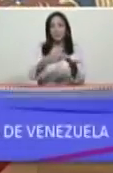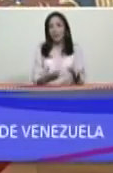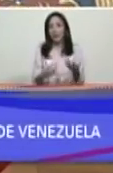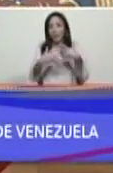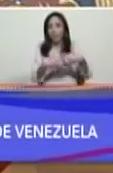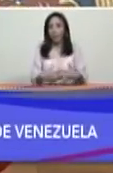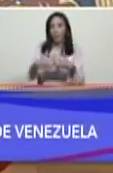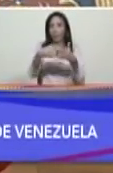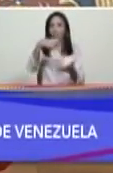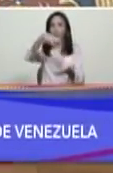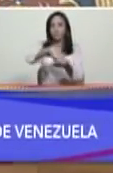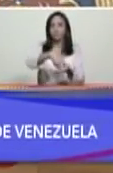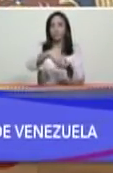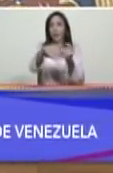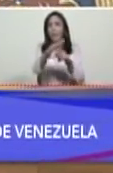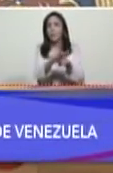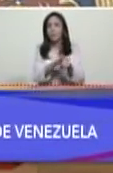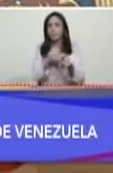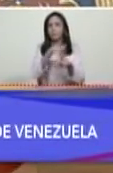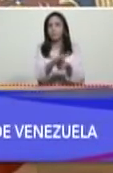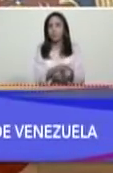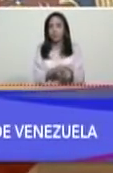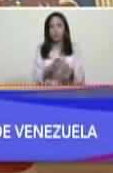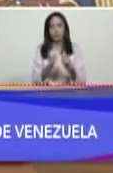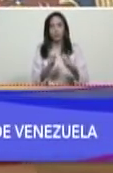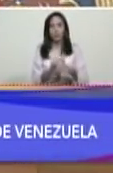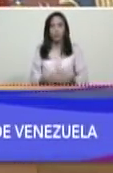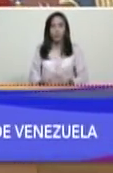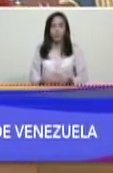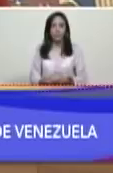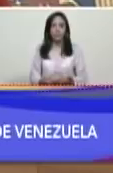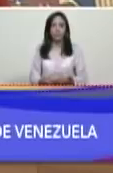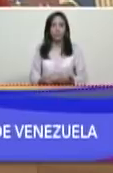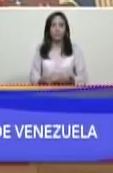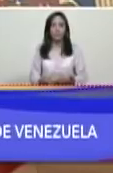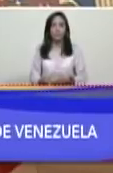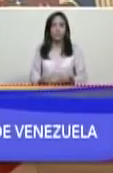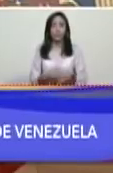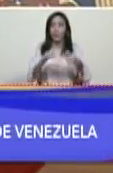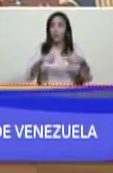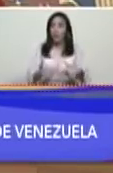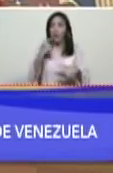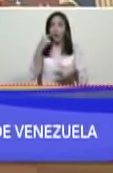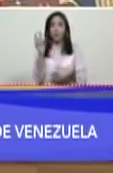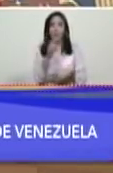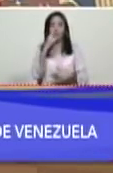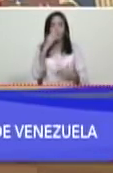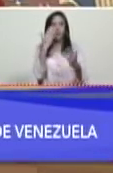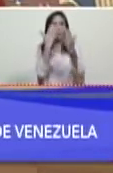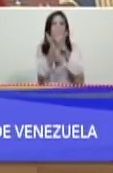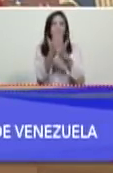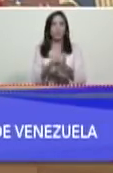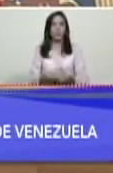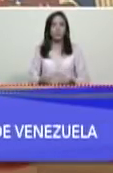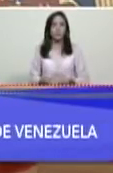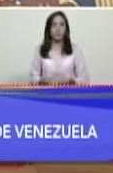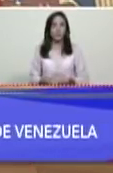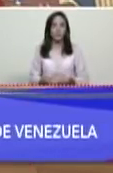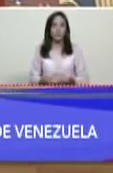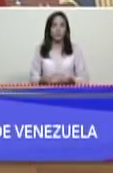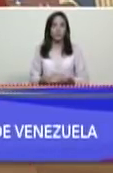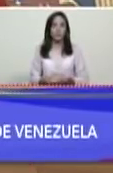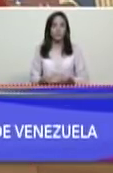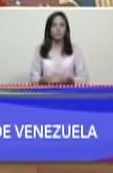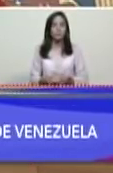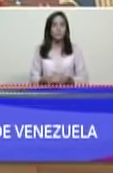imperiales. Al contrario, Venezuela levanta su mirada y está de pie, articulándose de